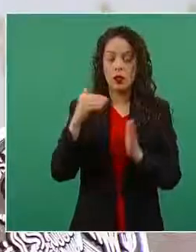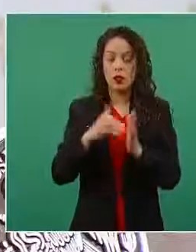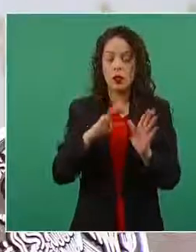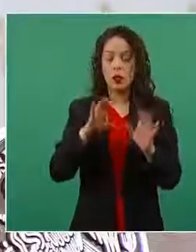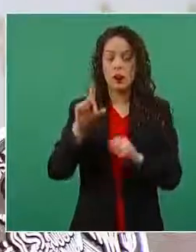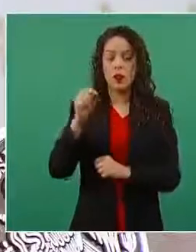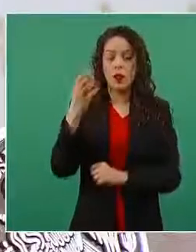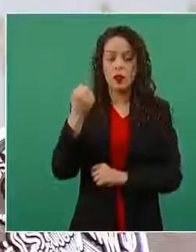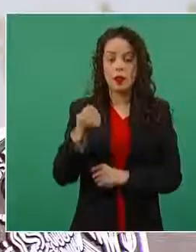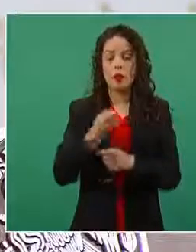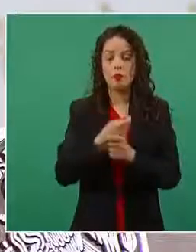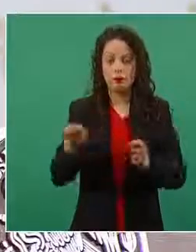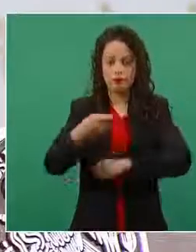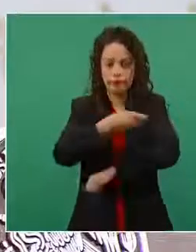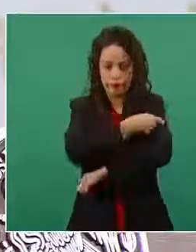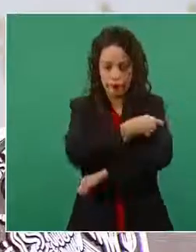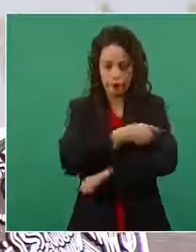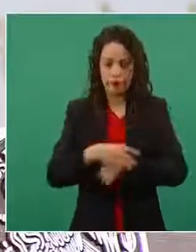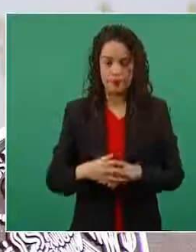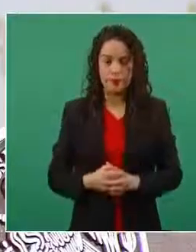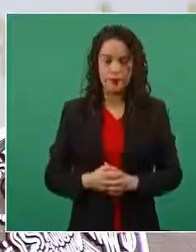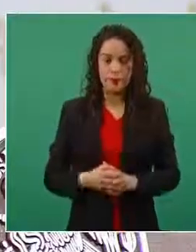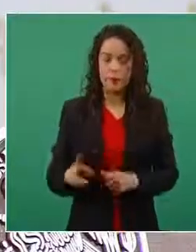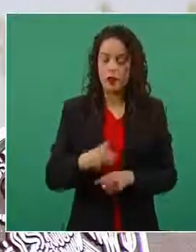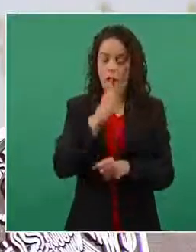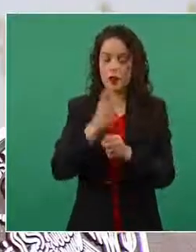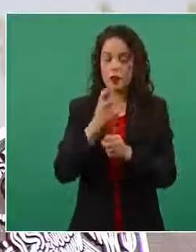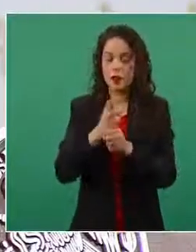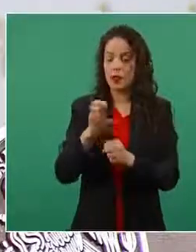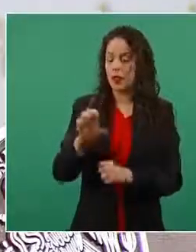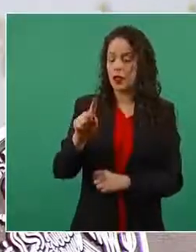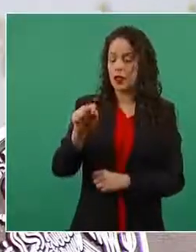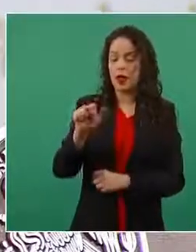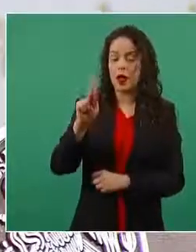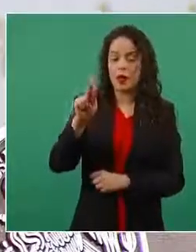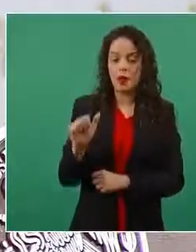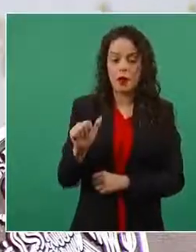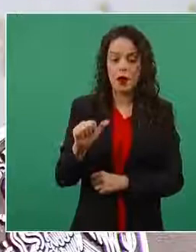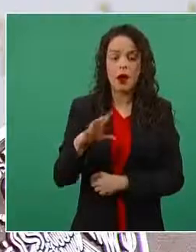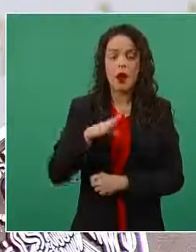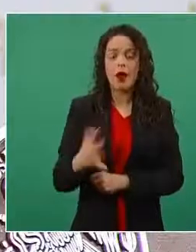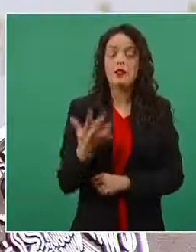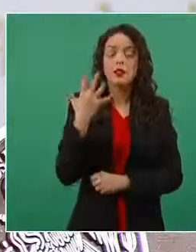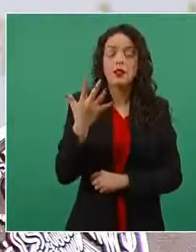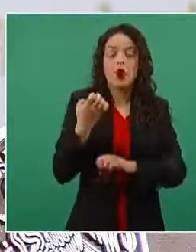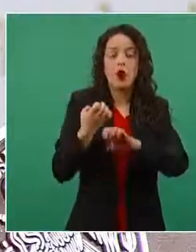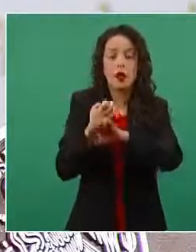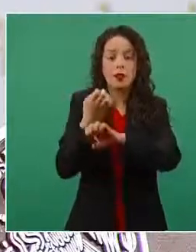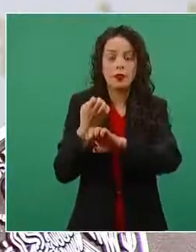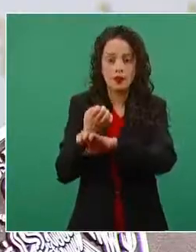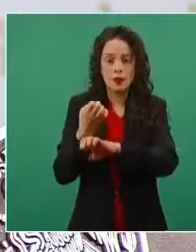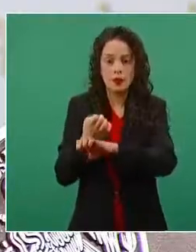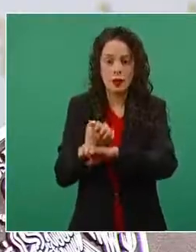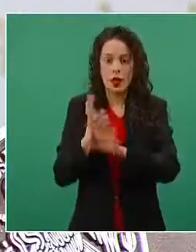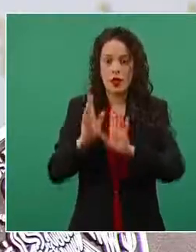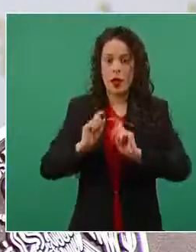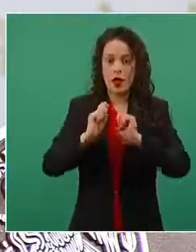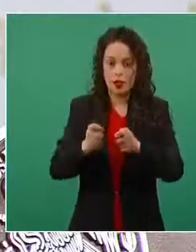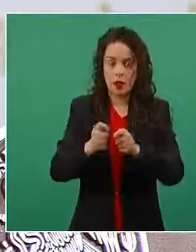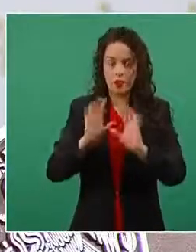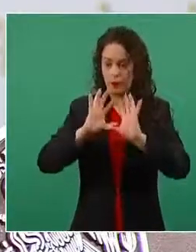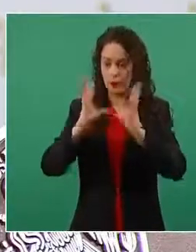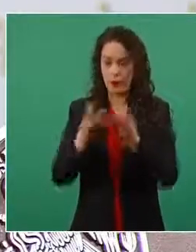474.539 aplicación de vacunas. En la segunda etapa tenemos 5 estados, logrando un total